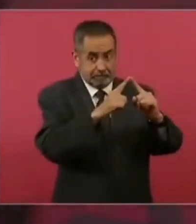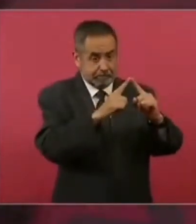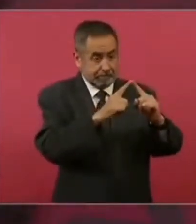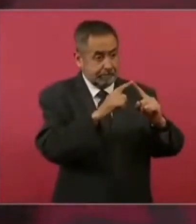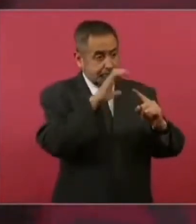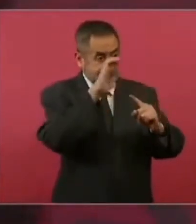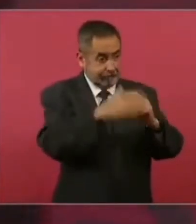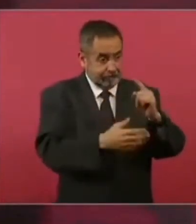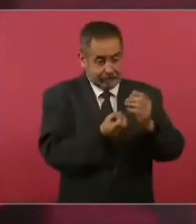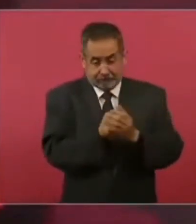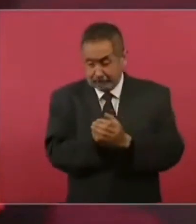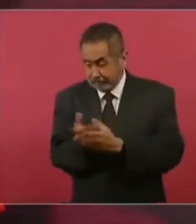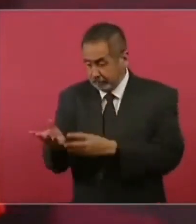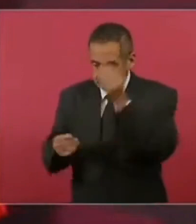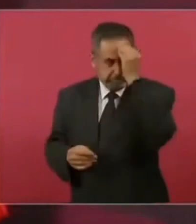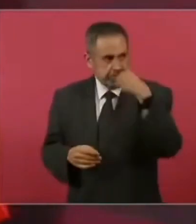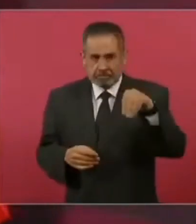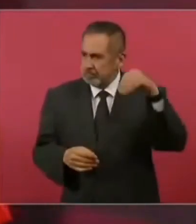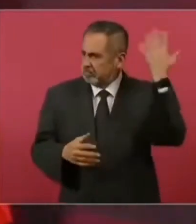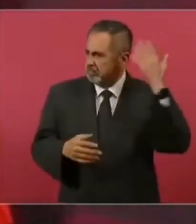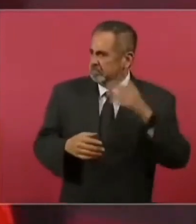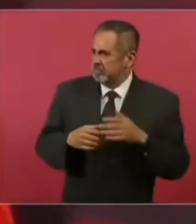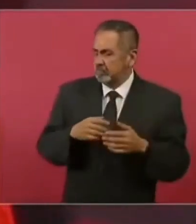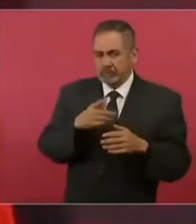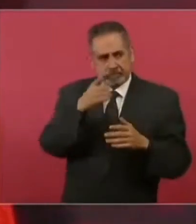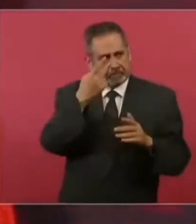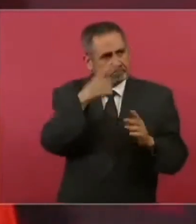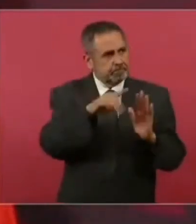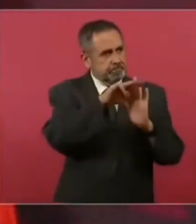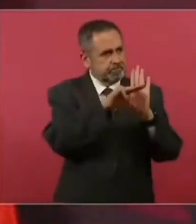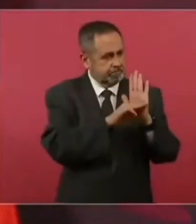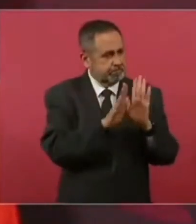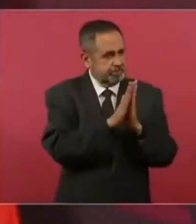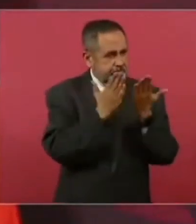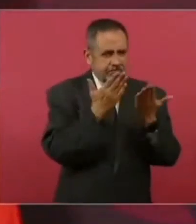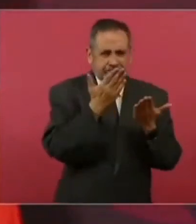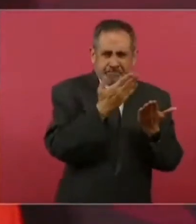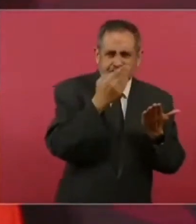y olvidan los mandamientos y no practican